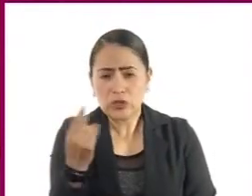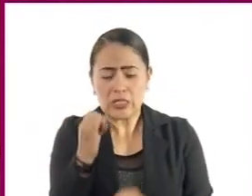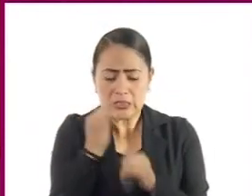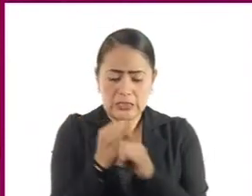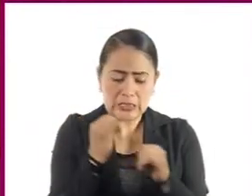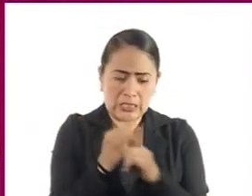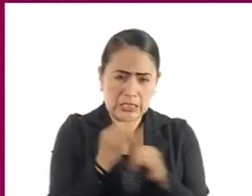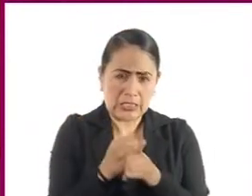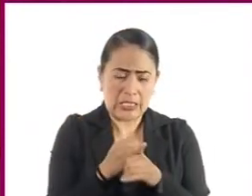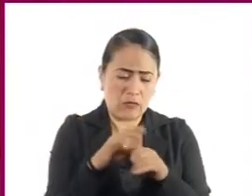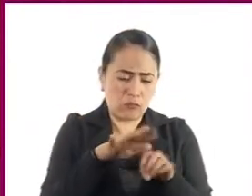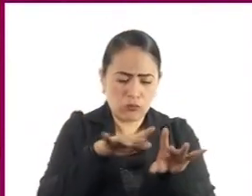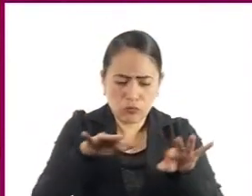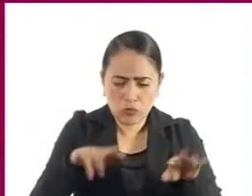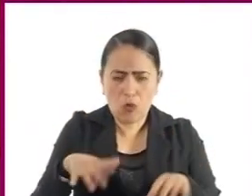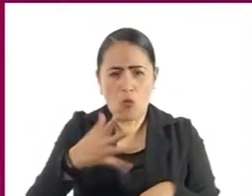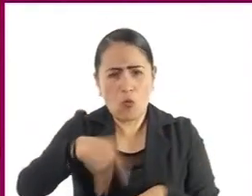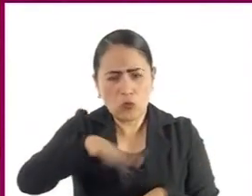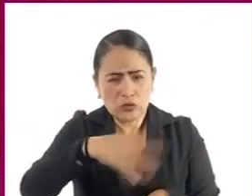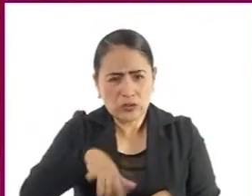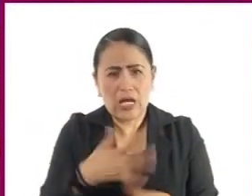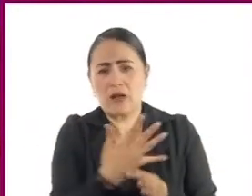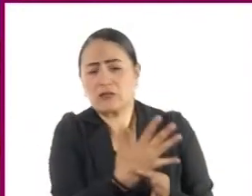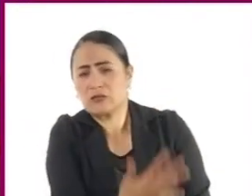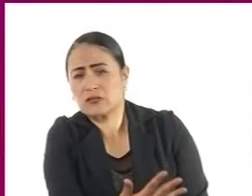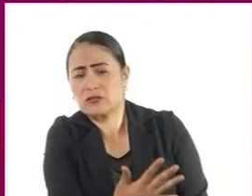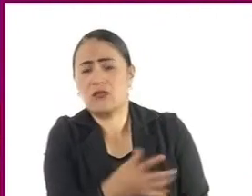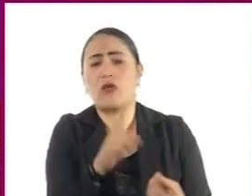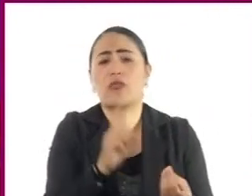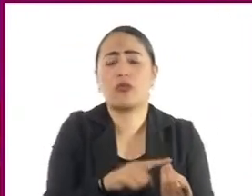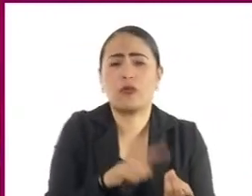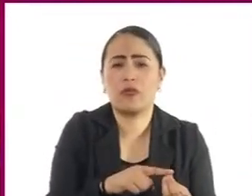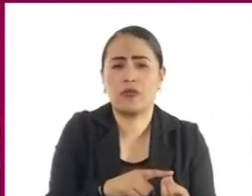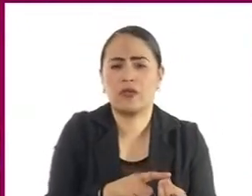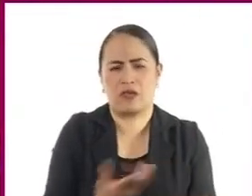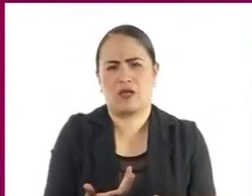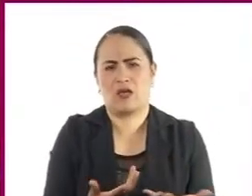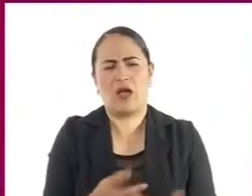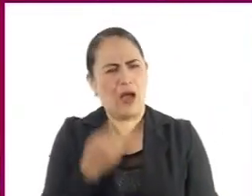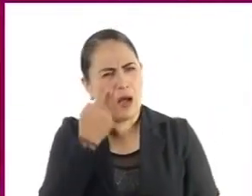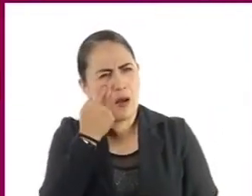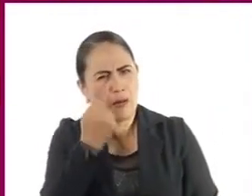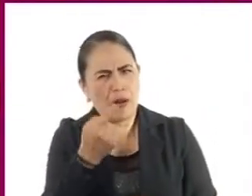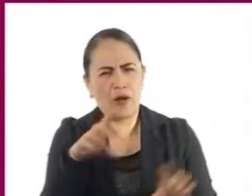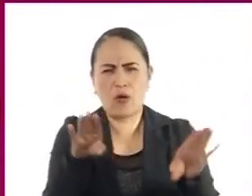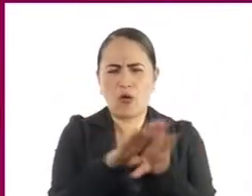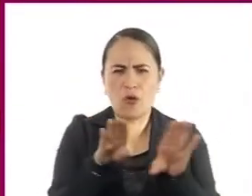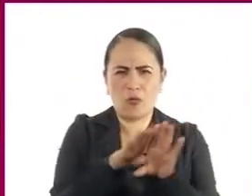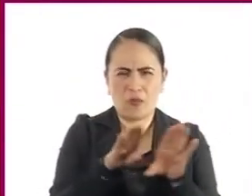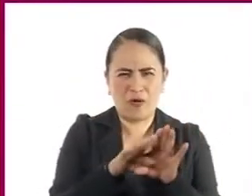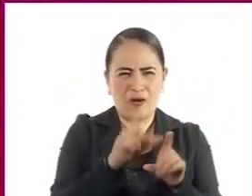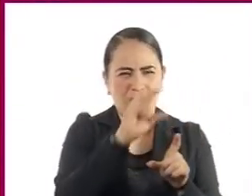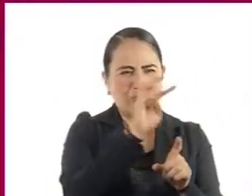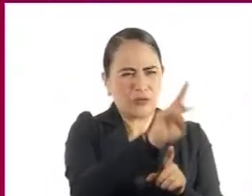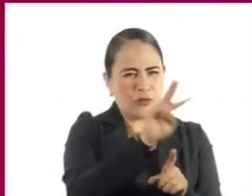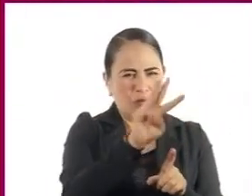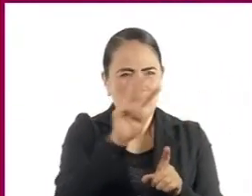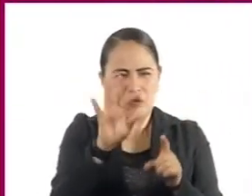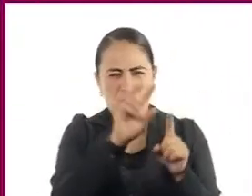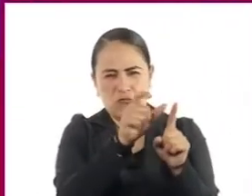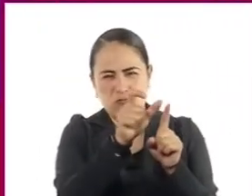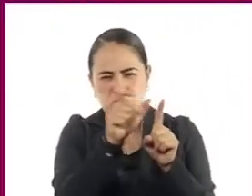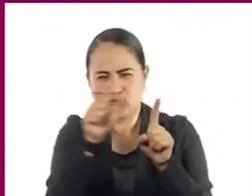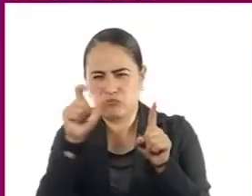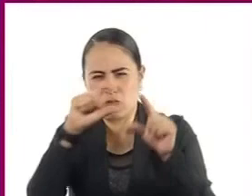deben saber de dónde proviene la información y eso se localiza observando el final de su dirección electrónica,